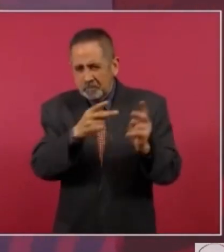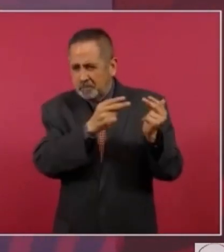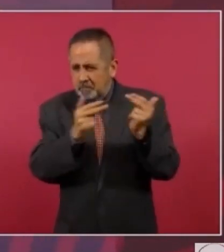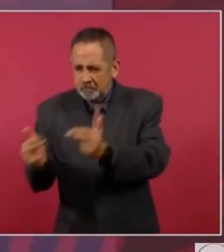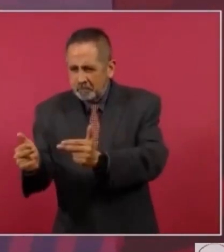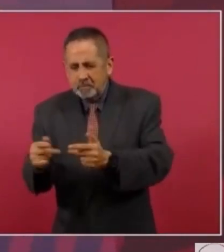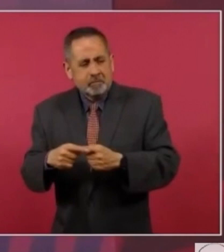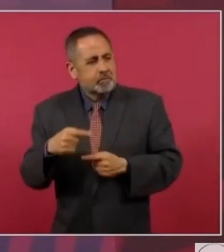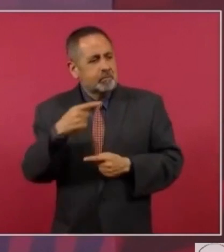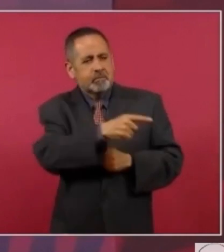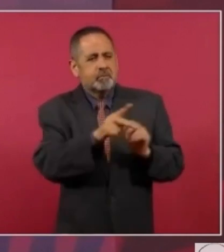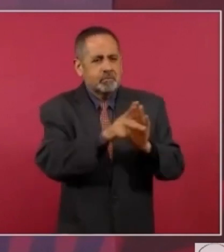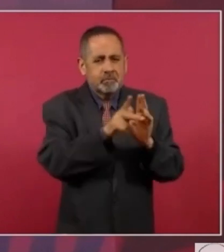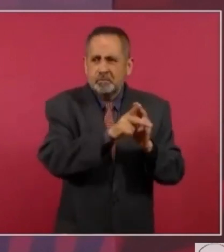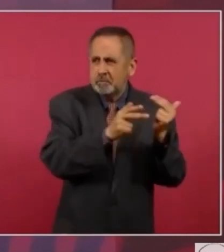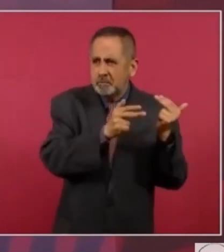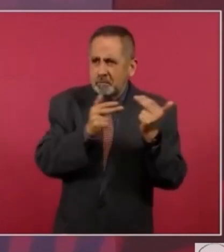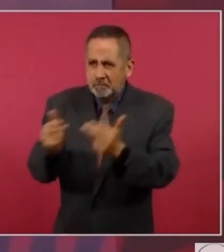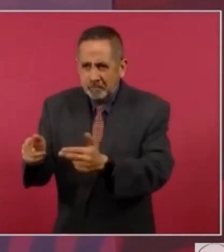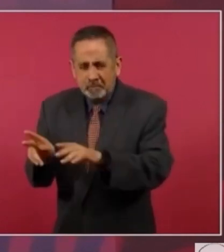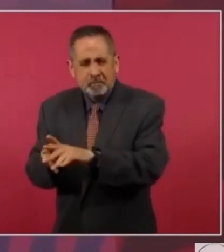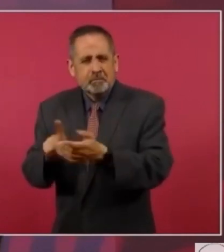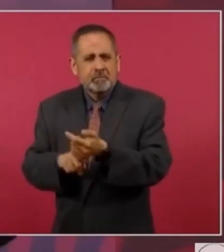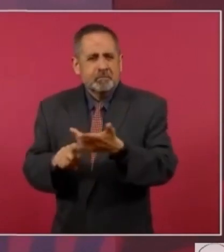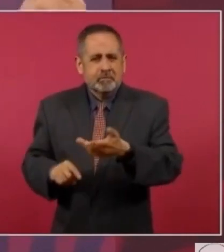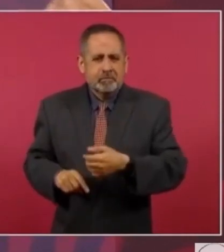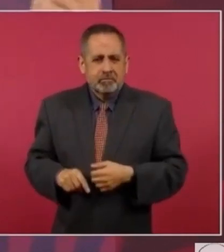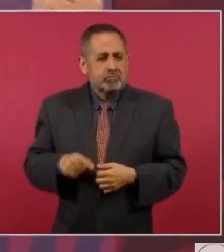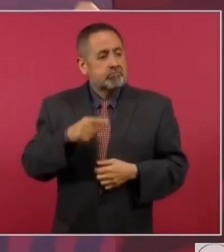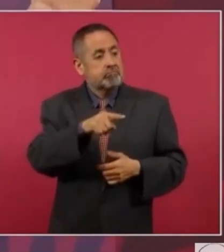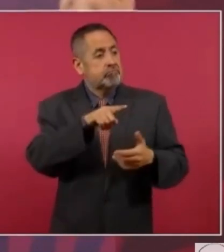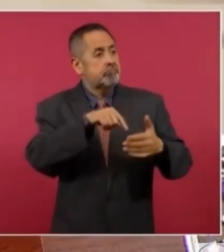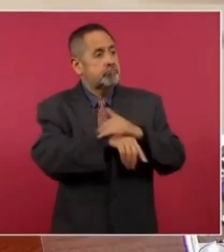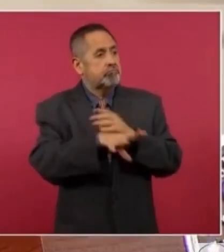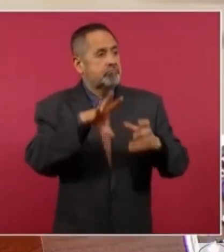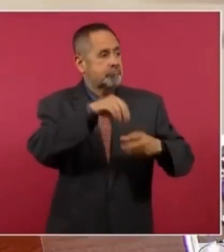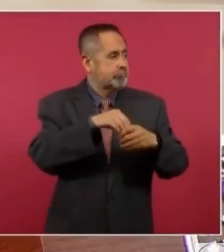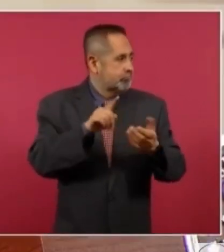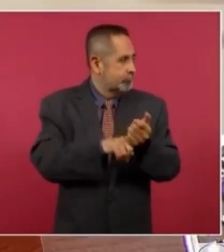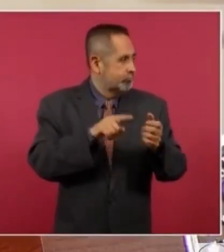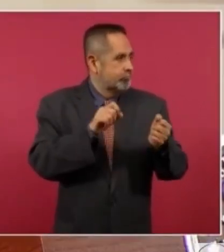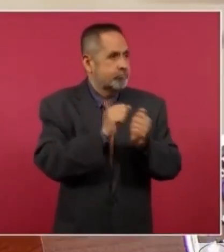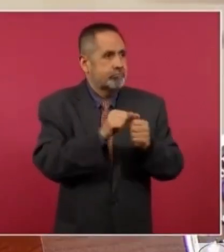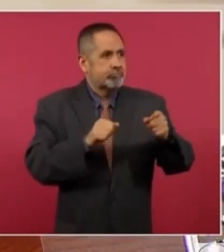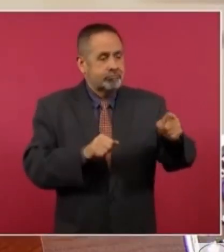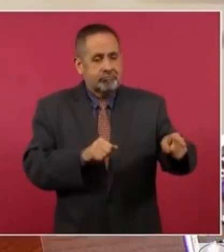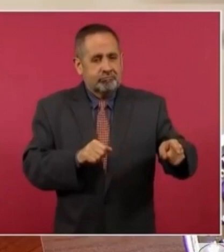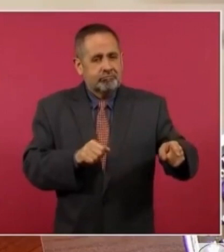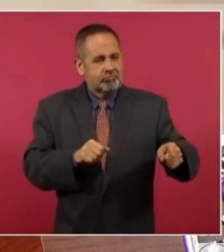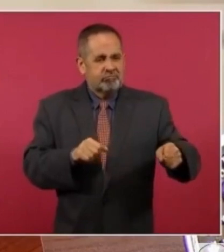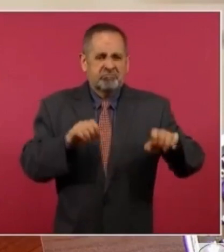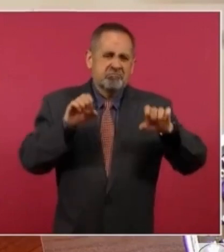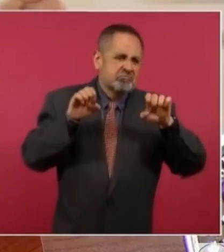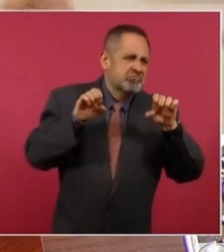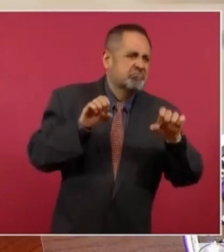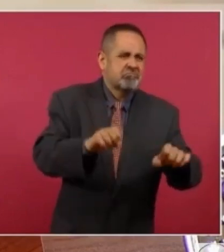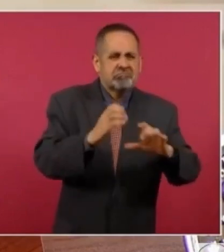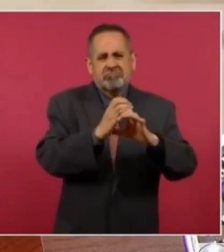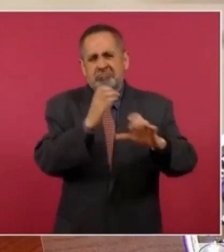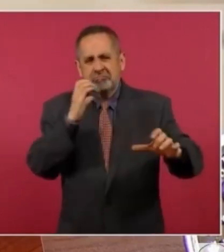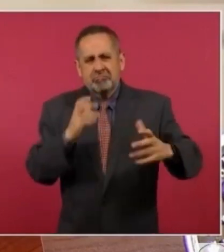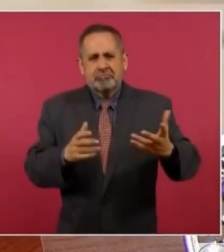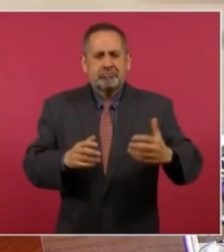a tu primo. ¿No ves que ya anda en una Cherokee? Y la Cherokee,